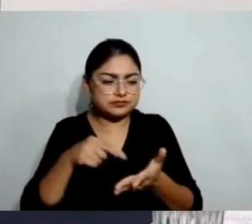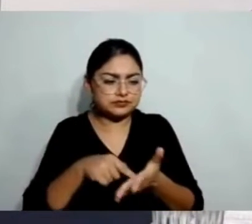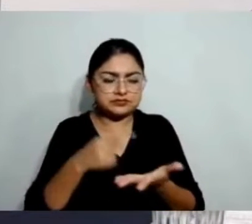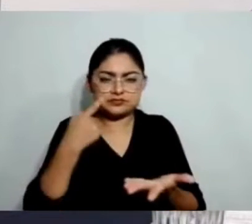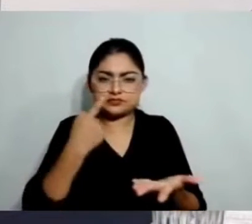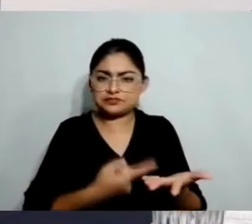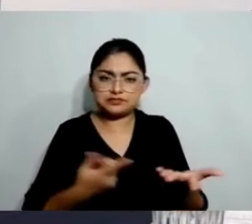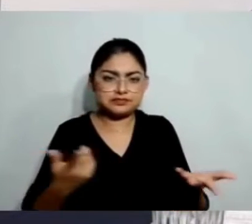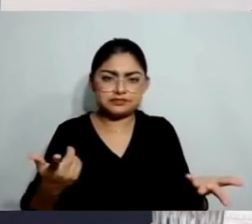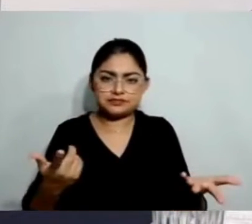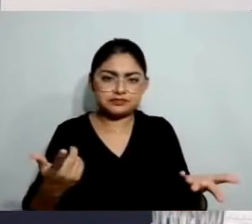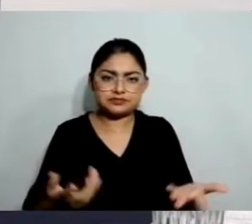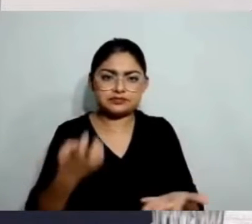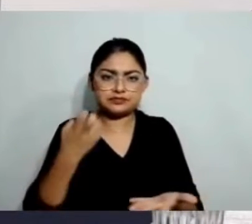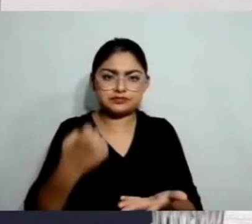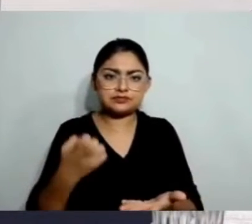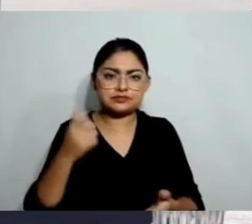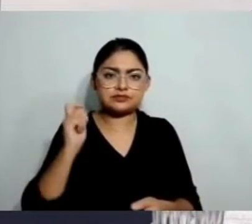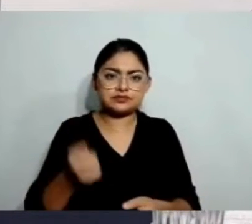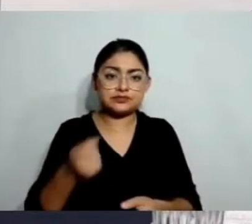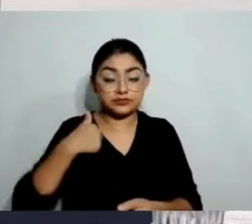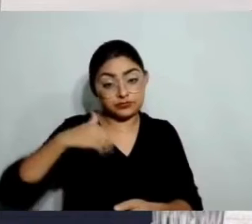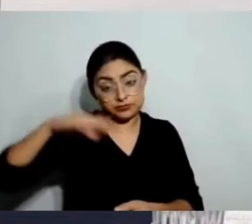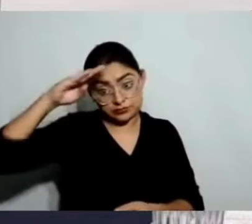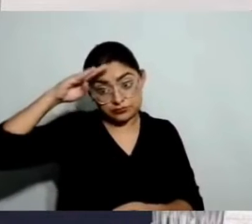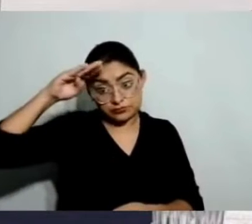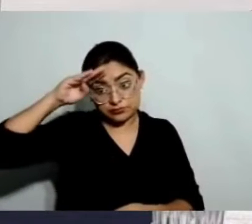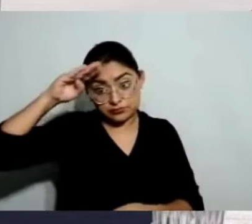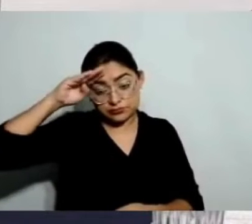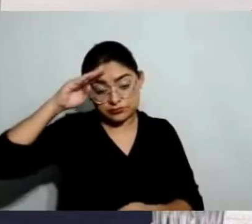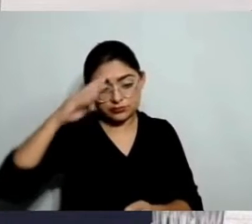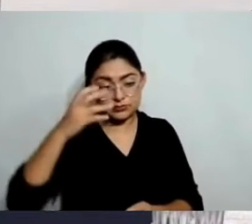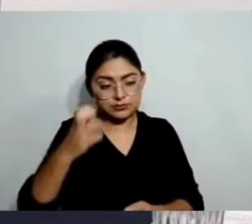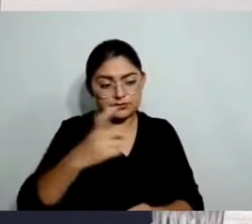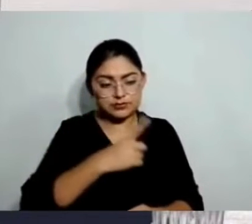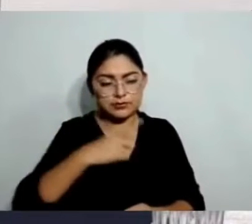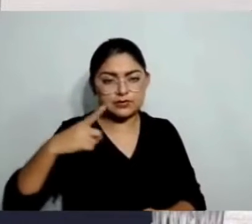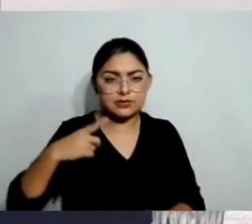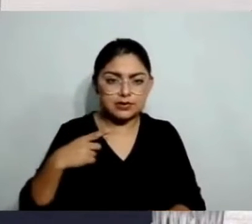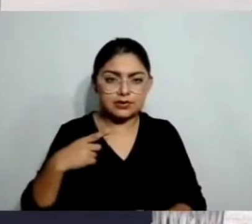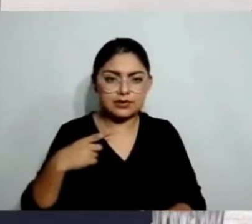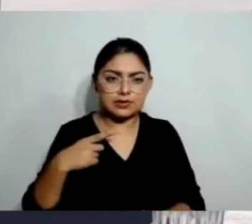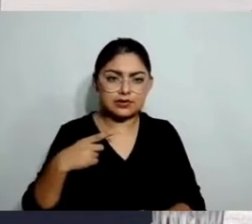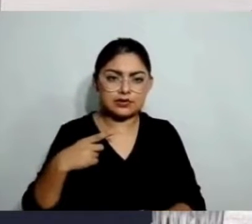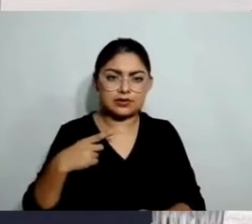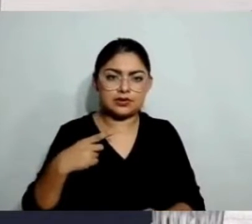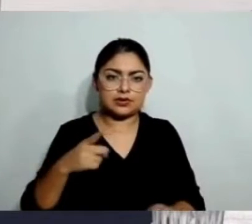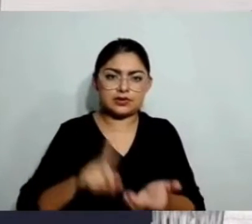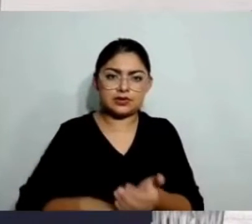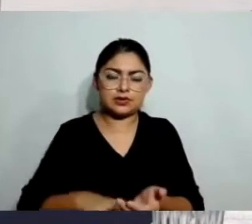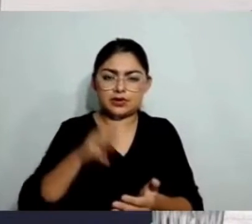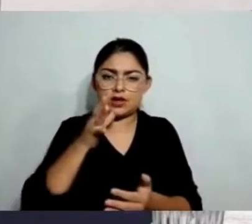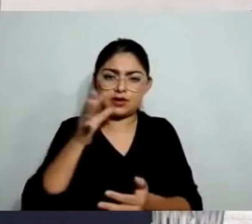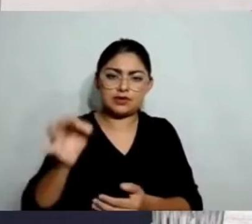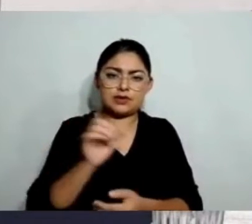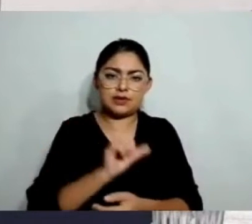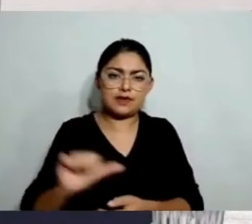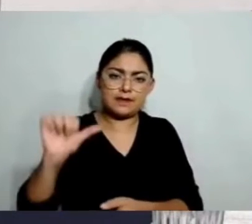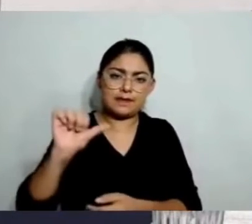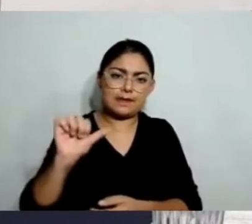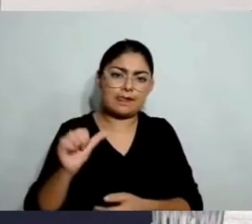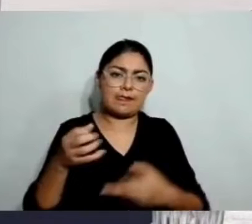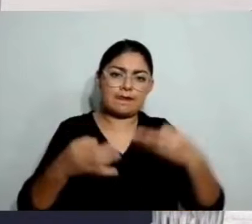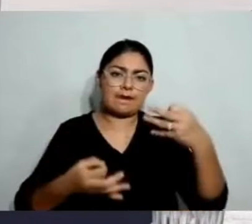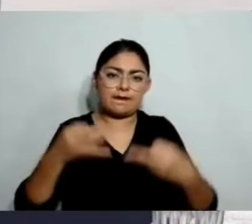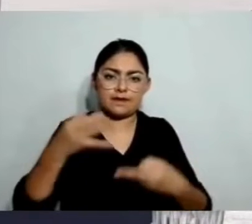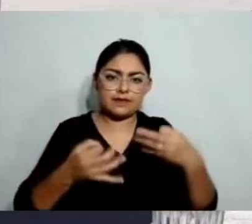que creo yo debería no sé debería mandar un mensaje tanto a la judicatura como a todas las personas